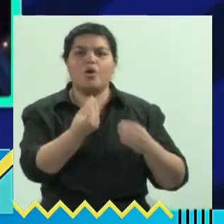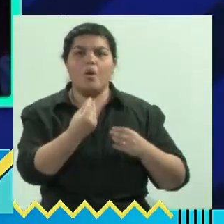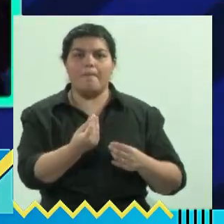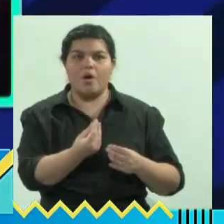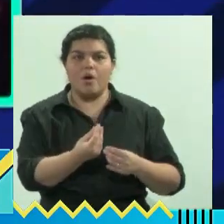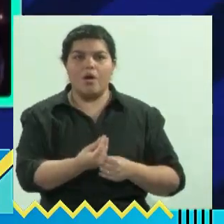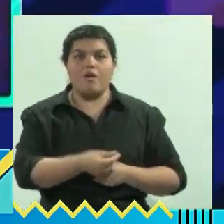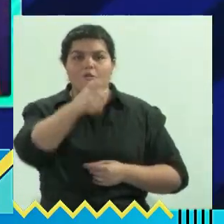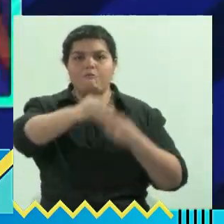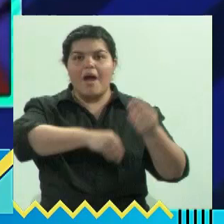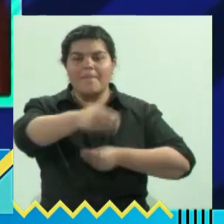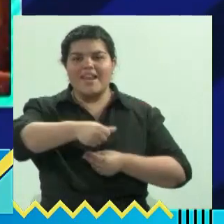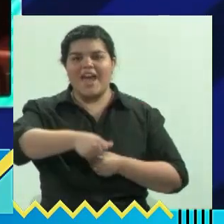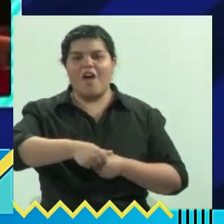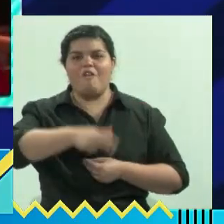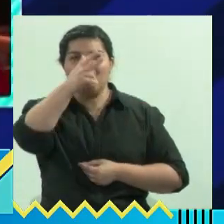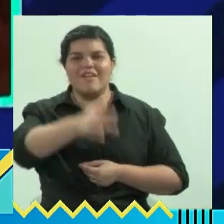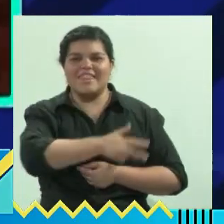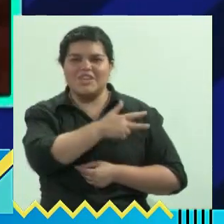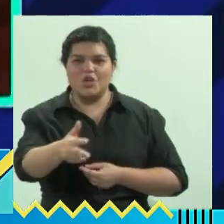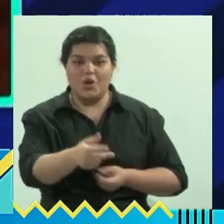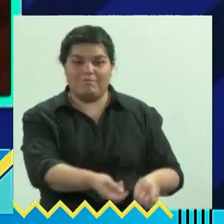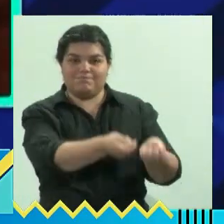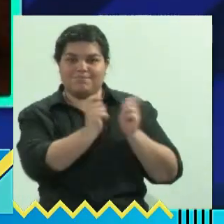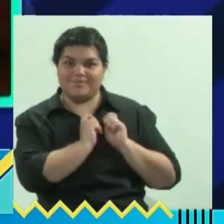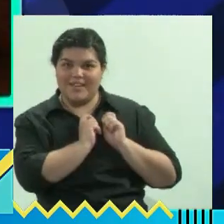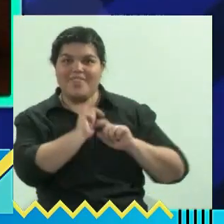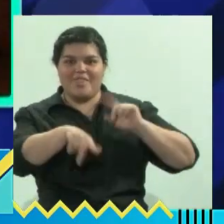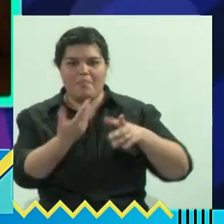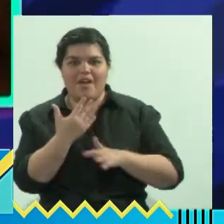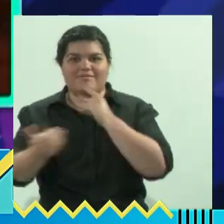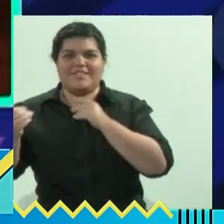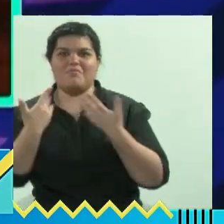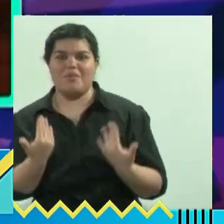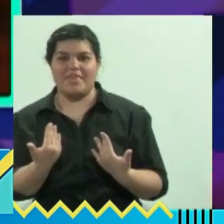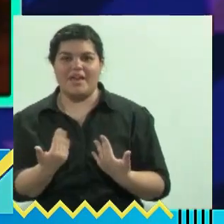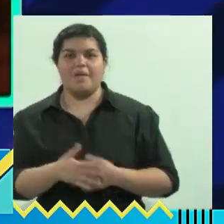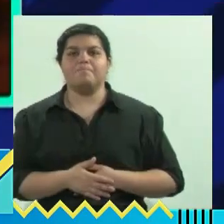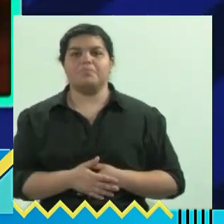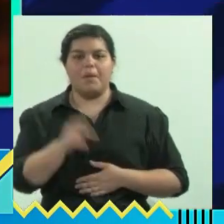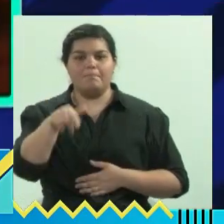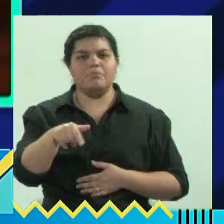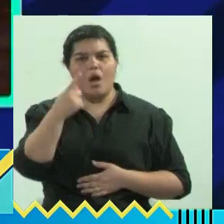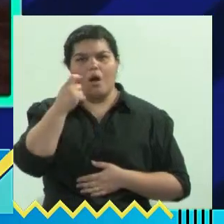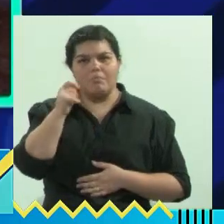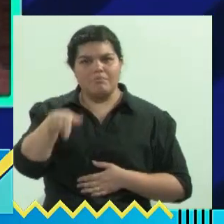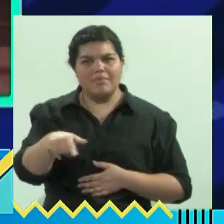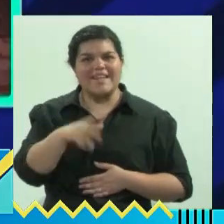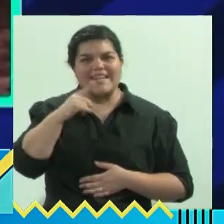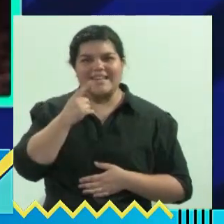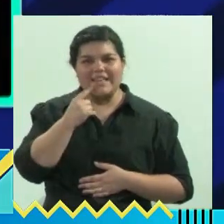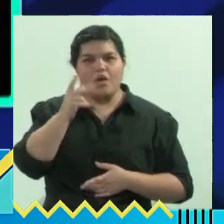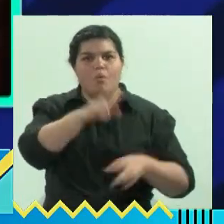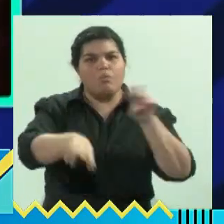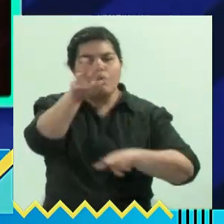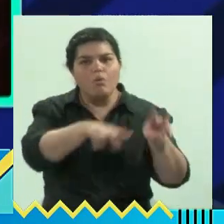dar la bendición. Miguel va a tratar de buscar a su tatarabuelo para tener su bendición y volver a la tierra de los vivos y poder dedicarse a